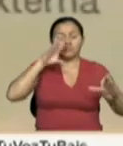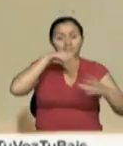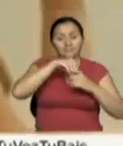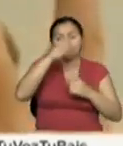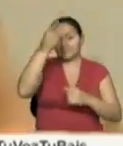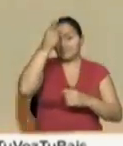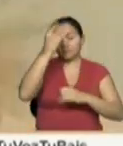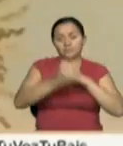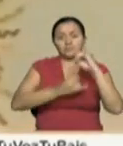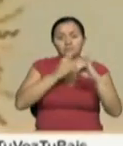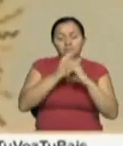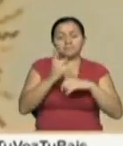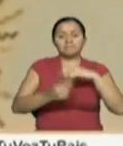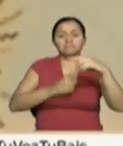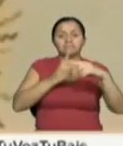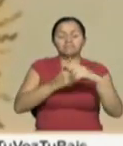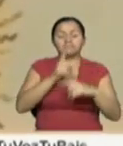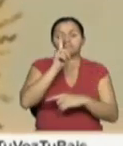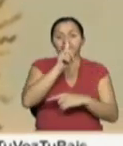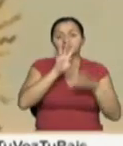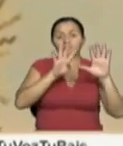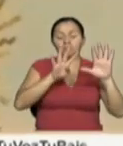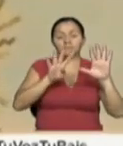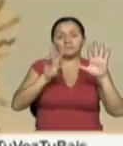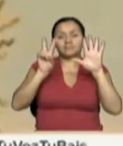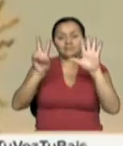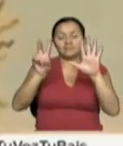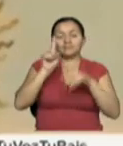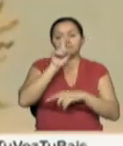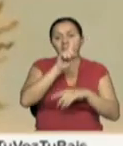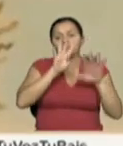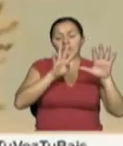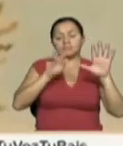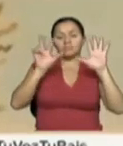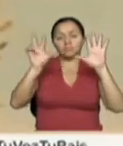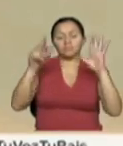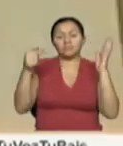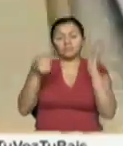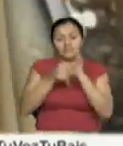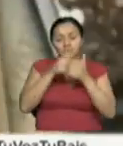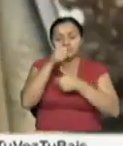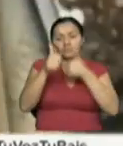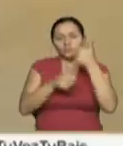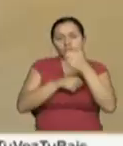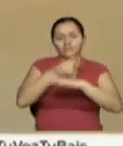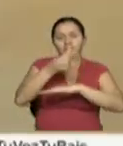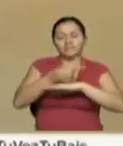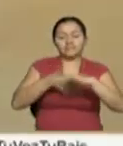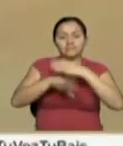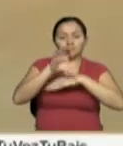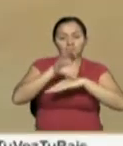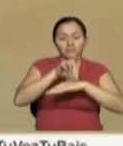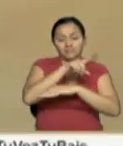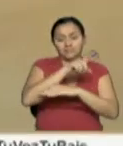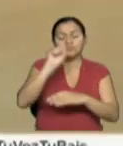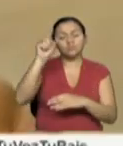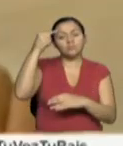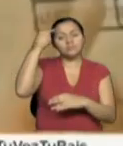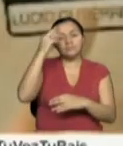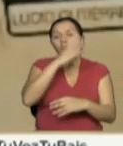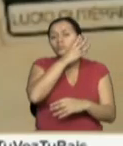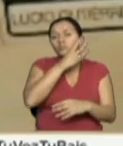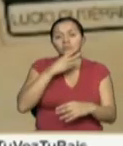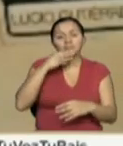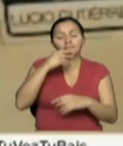deuda externa. Entre 1997 y 1998 fue subgerente del Banco Central. En los gobiernos de Gustavo